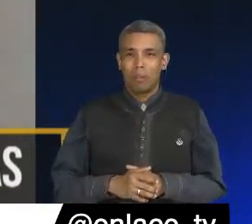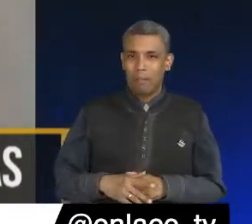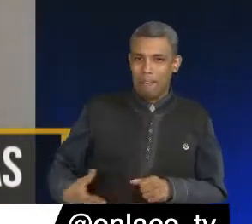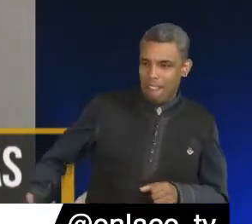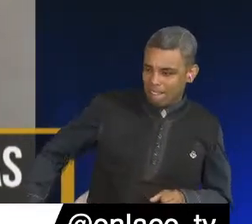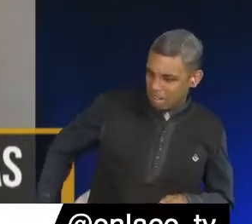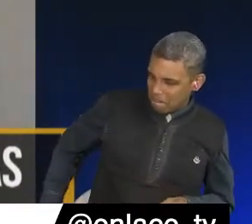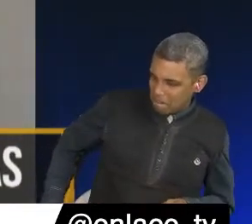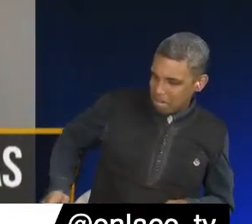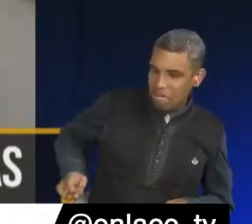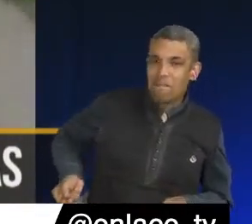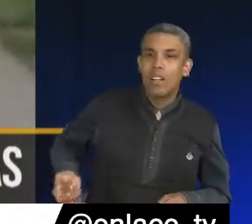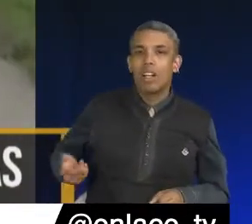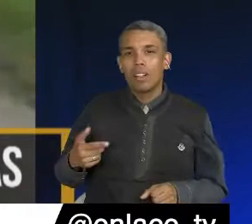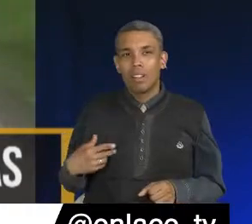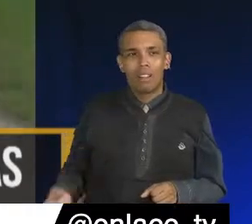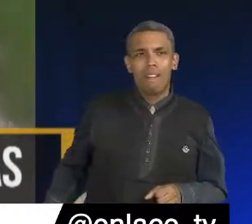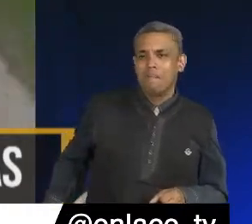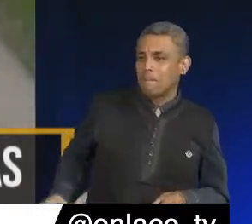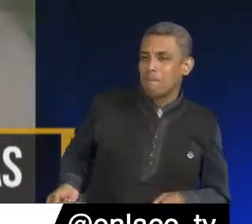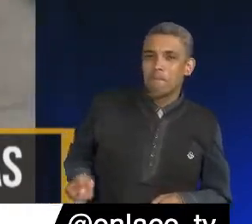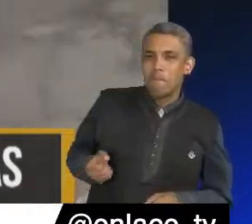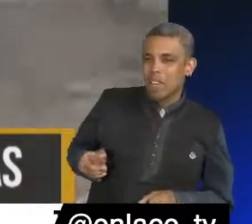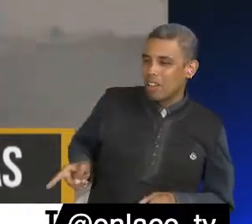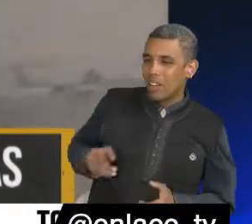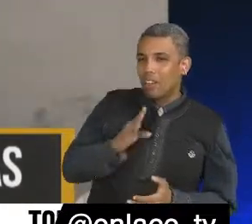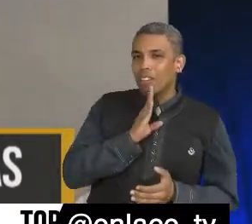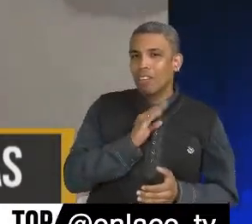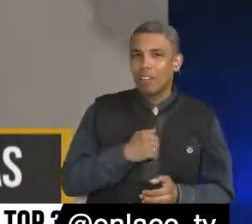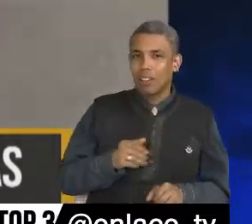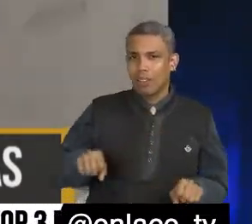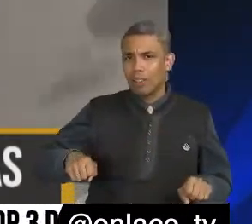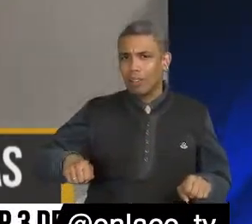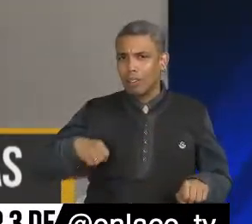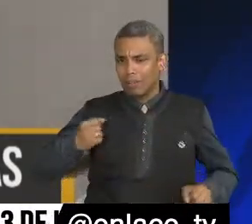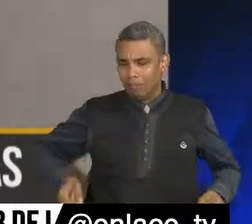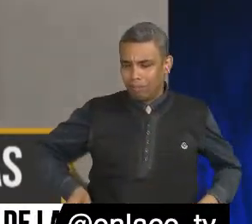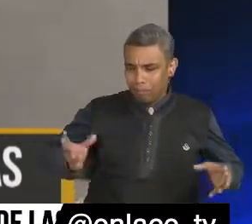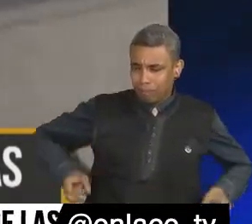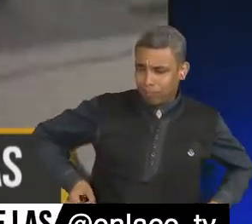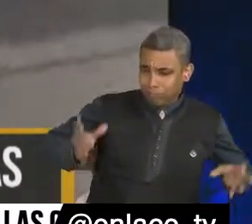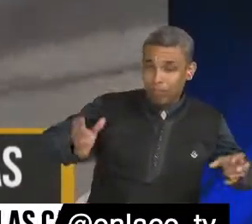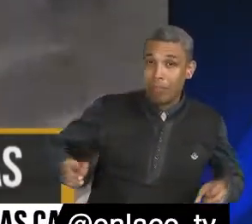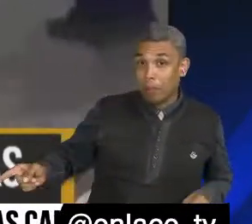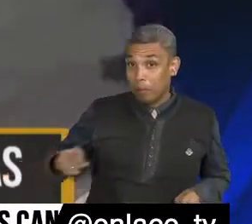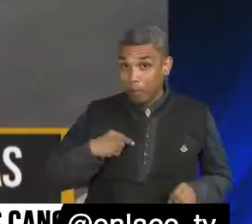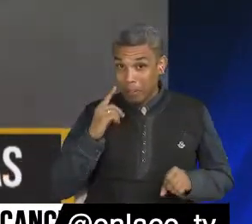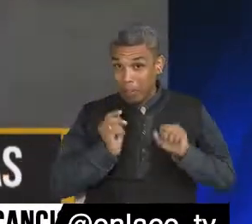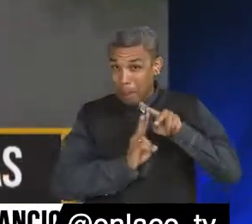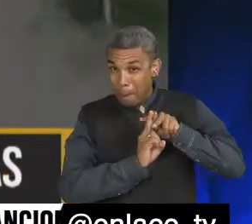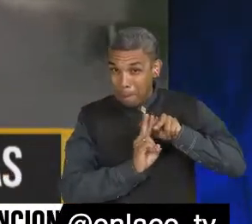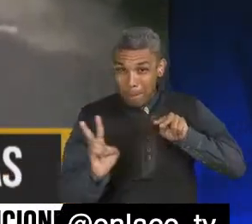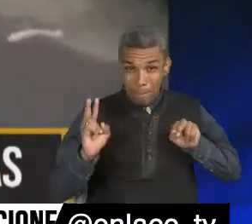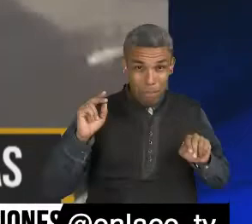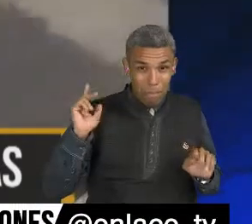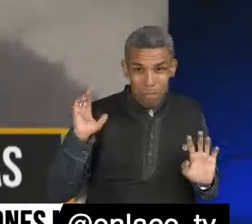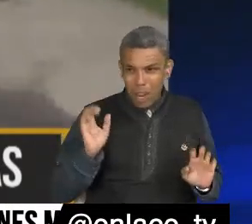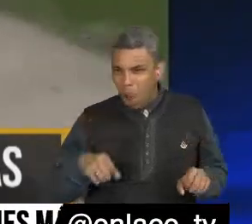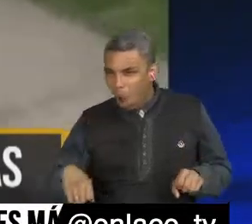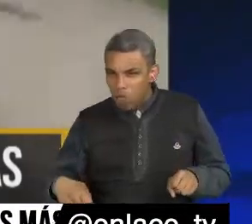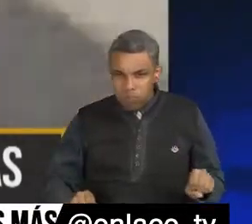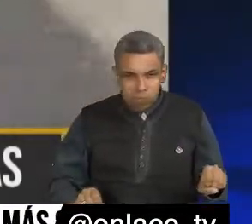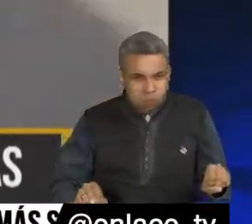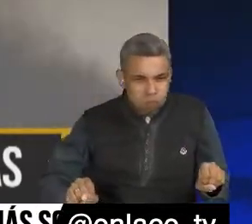su vehículo una persona en silla de ruedas, excediendo incluso los límites de velocidad y colocando en riesgo la vida de los